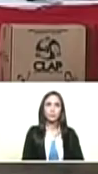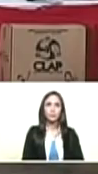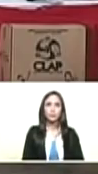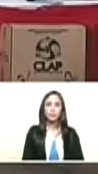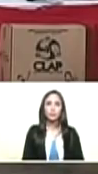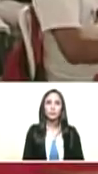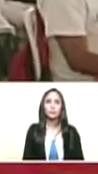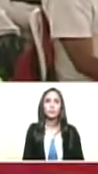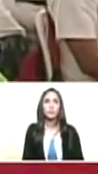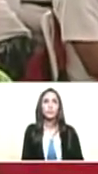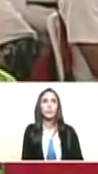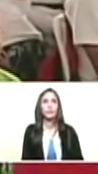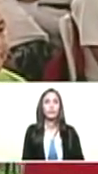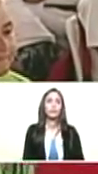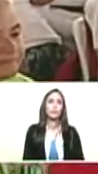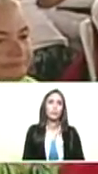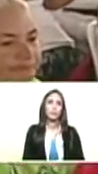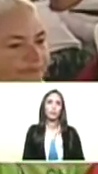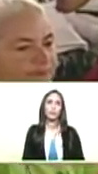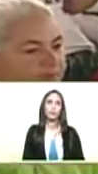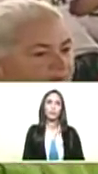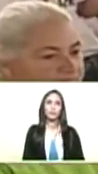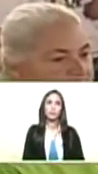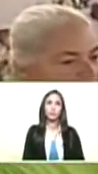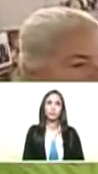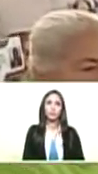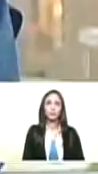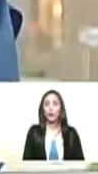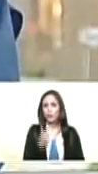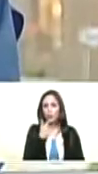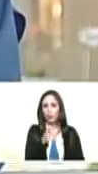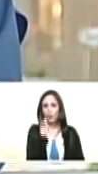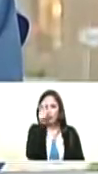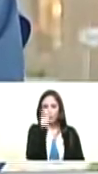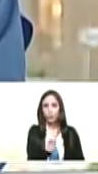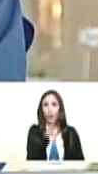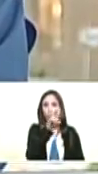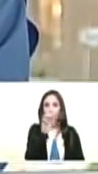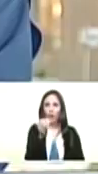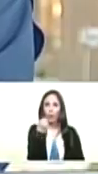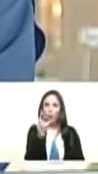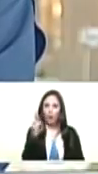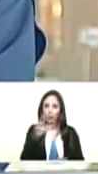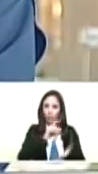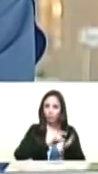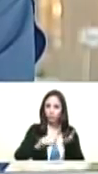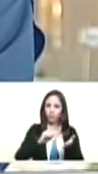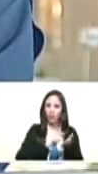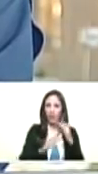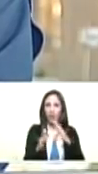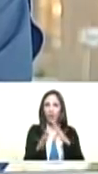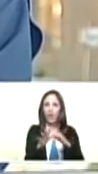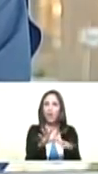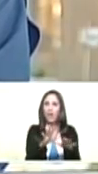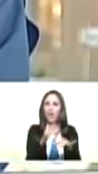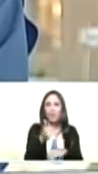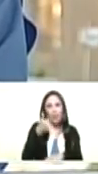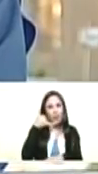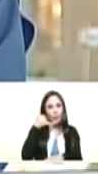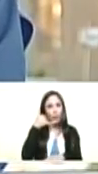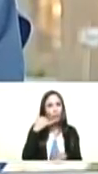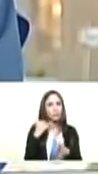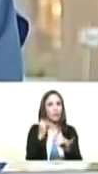Yo le dije a la gente de la aplicación BQR, ¿ustedes tienen la aplicación BQR? Sí.